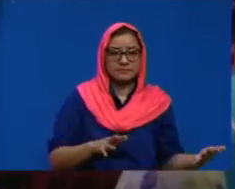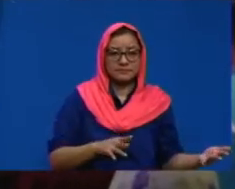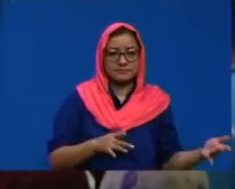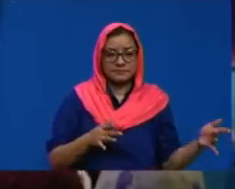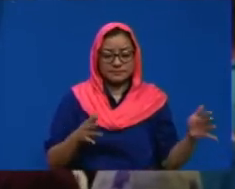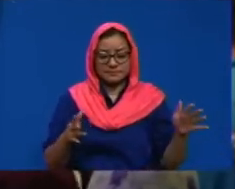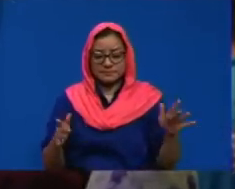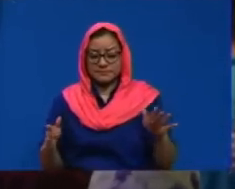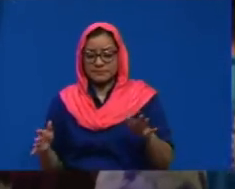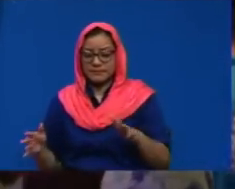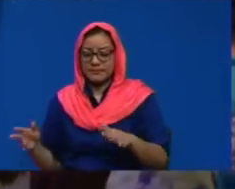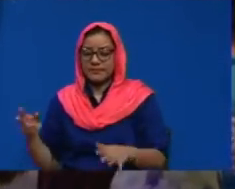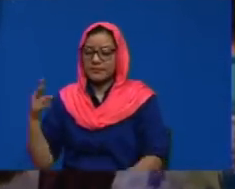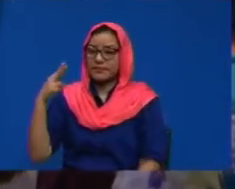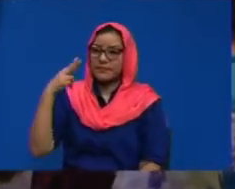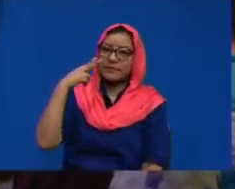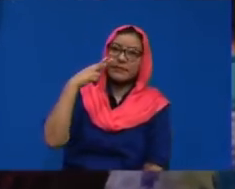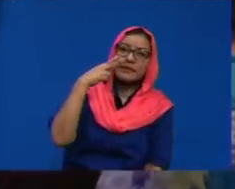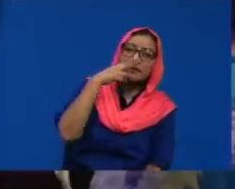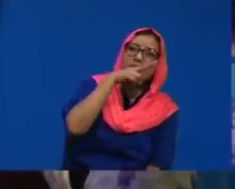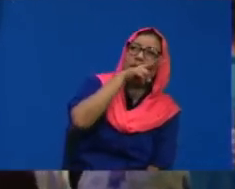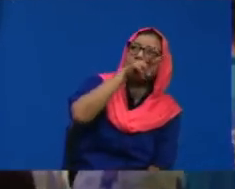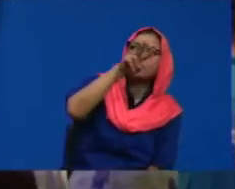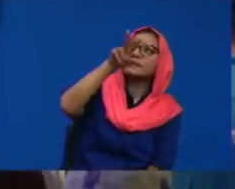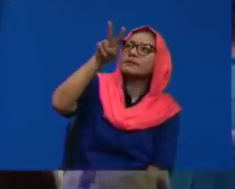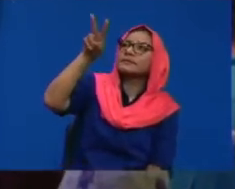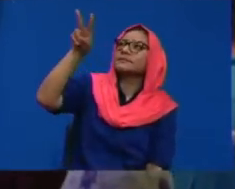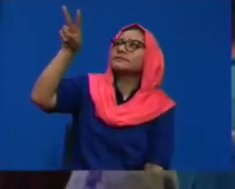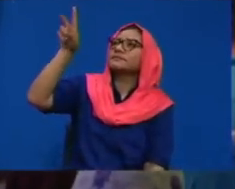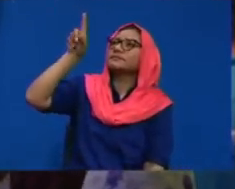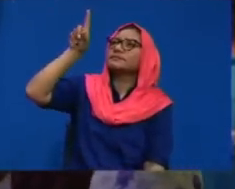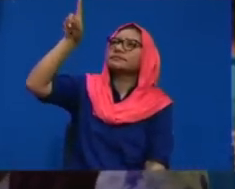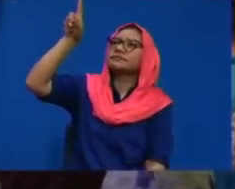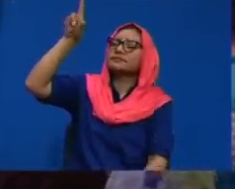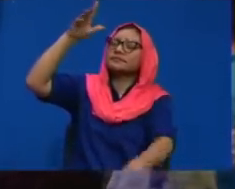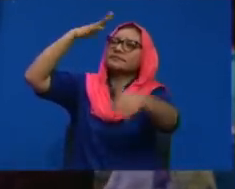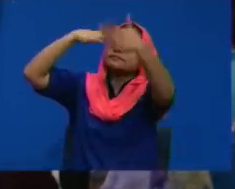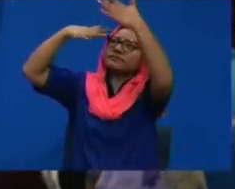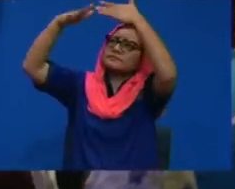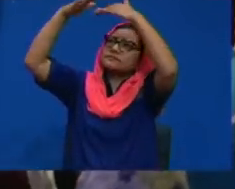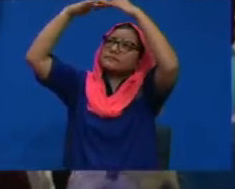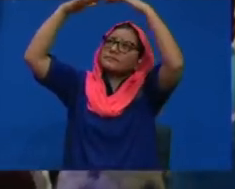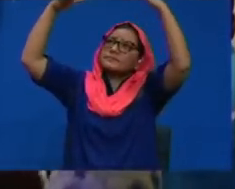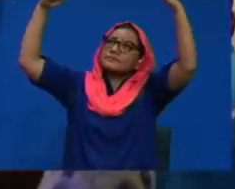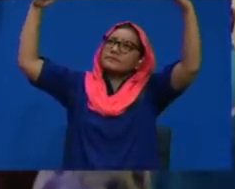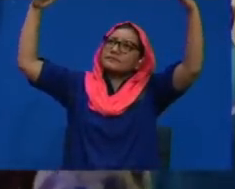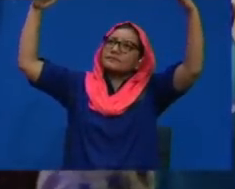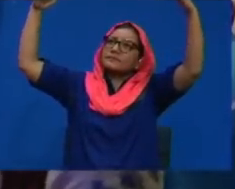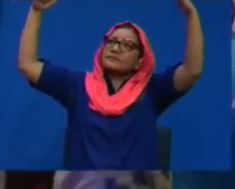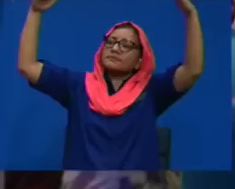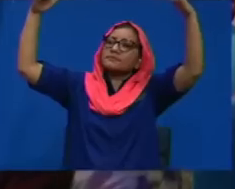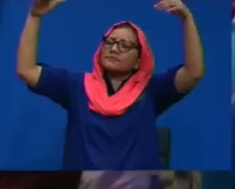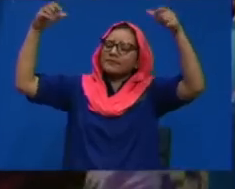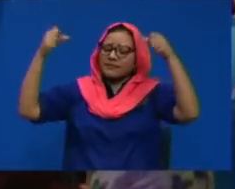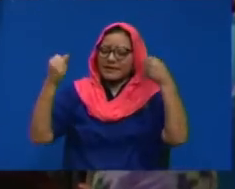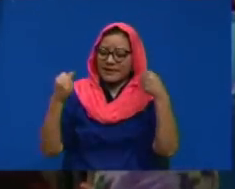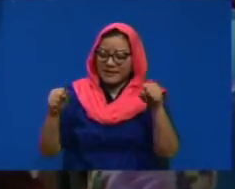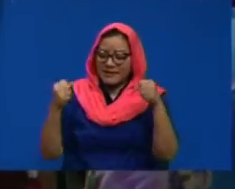Cuando veo, Dios, el cielo, obra de tus manos,